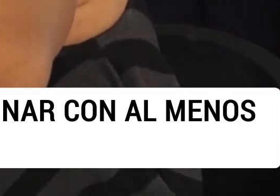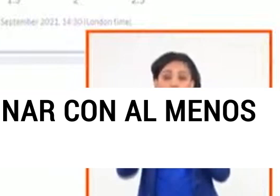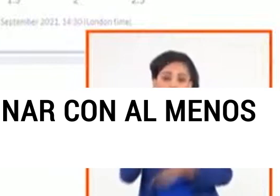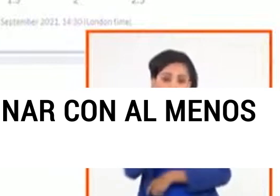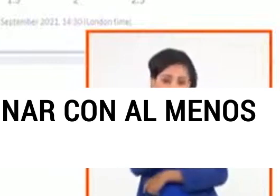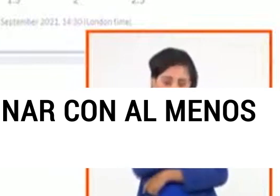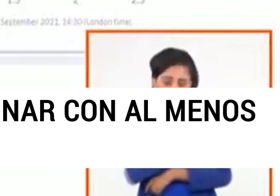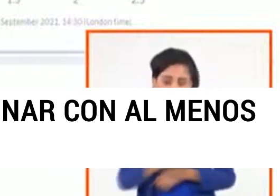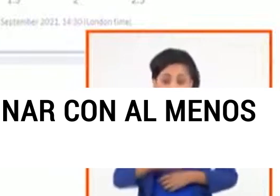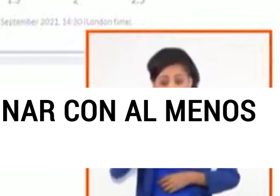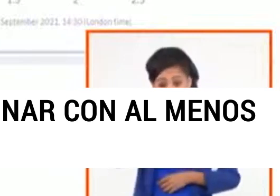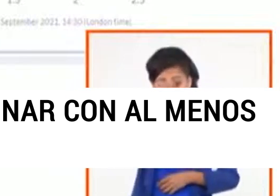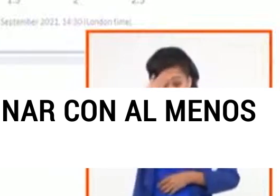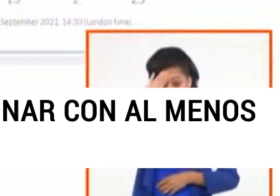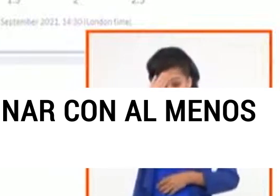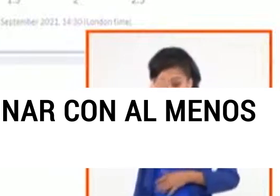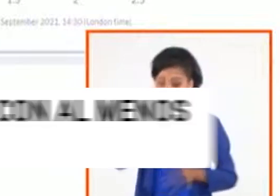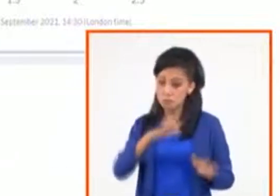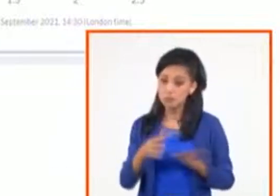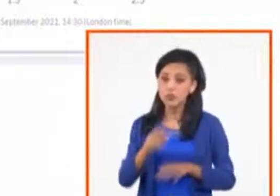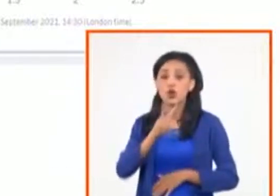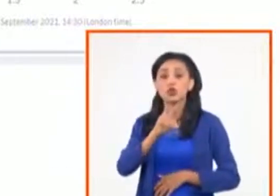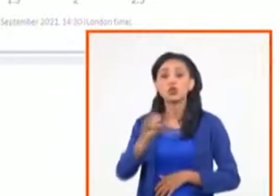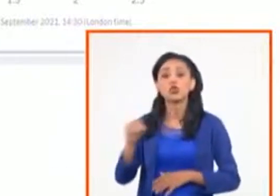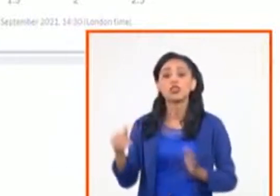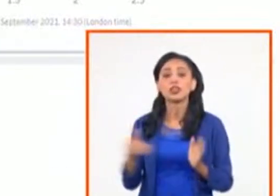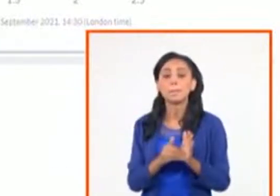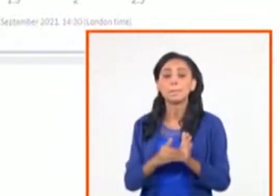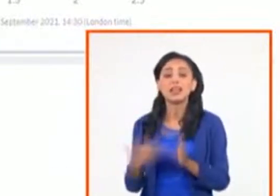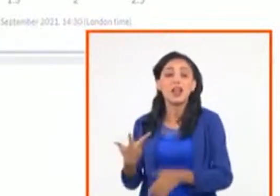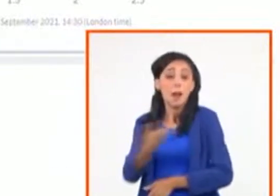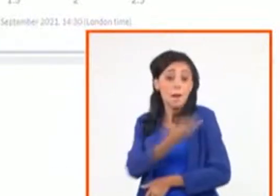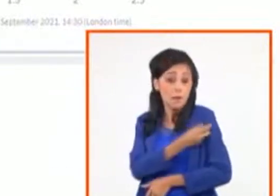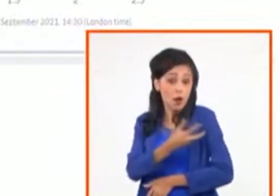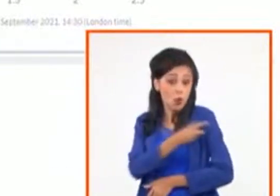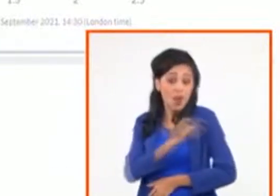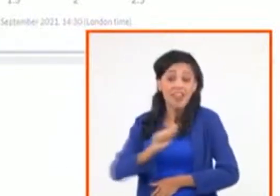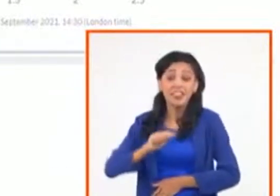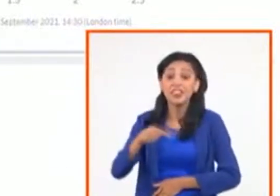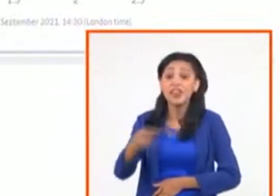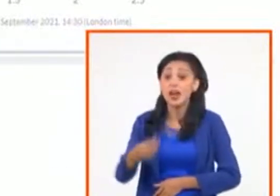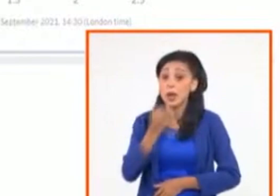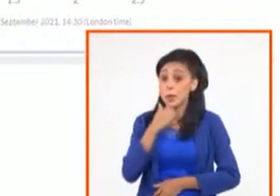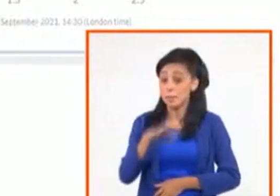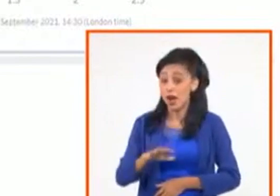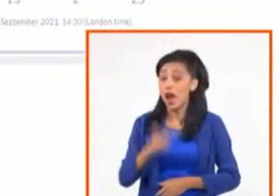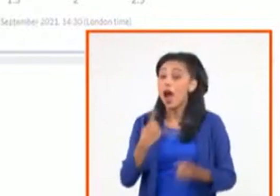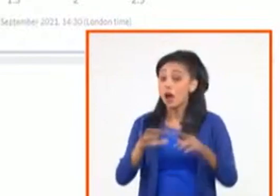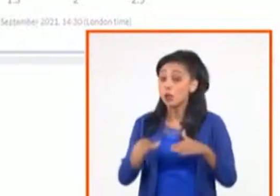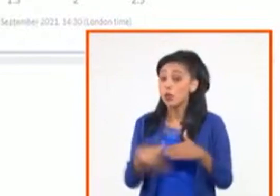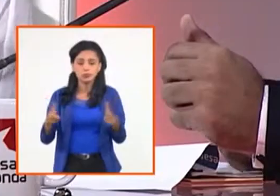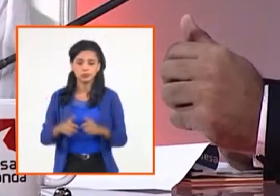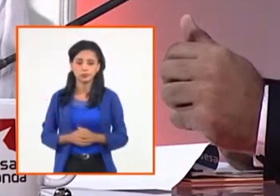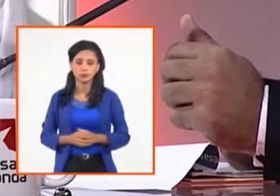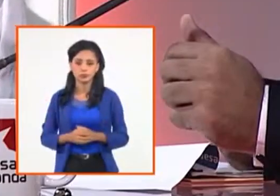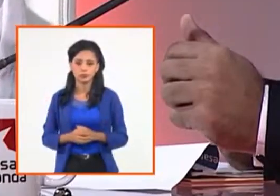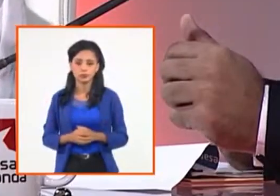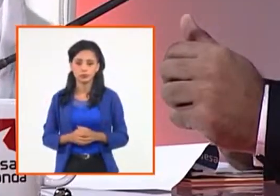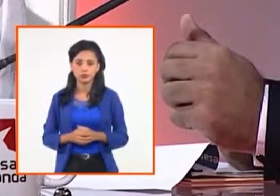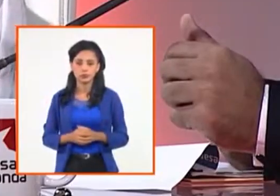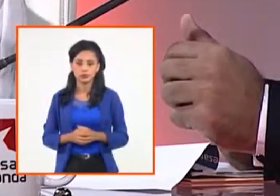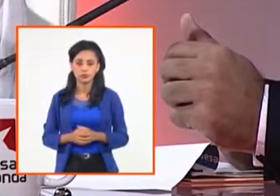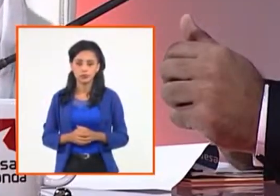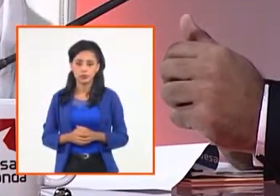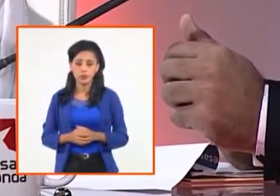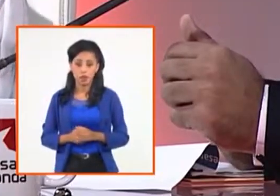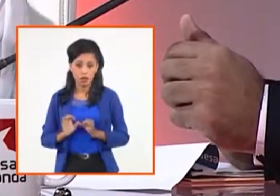más de 200.000 dosis y más diarias, es decir, ha habido días que hemos estado por encima de las 350.000. Y entonces